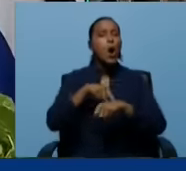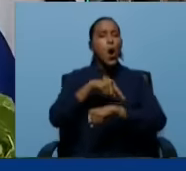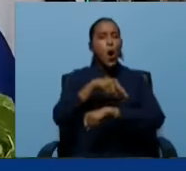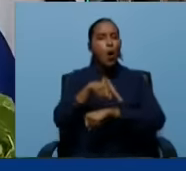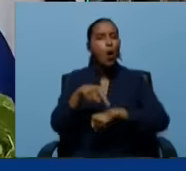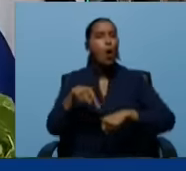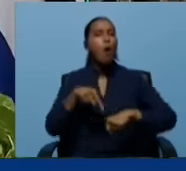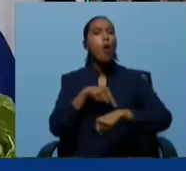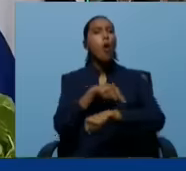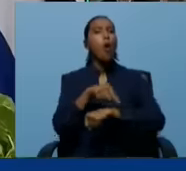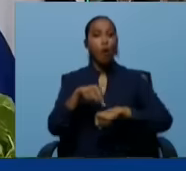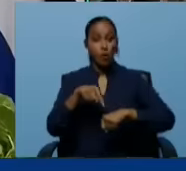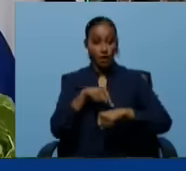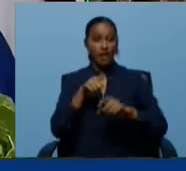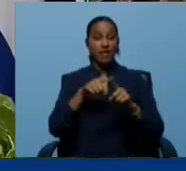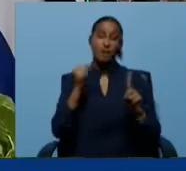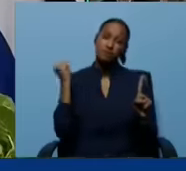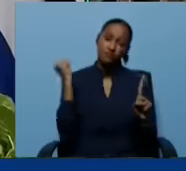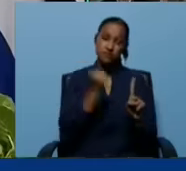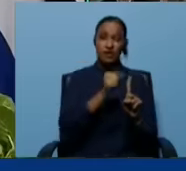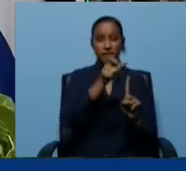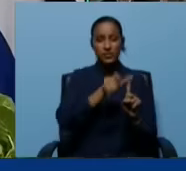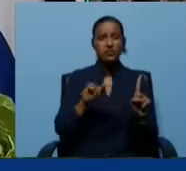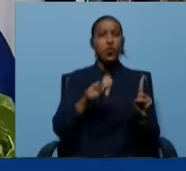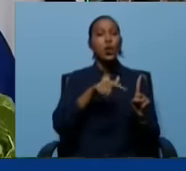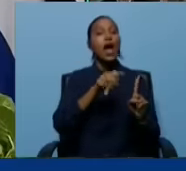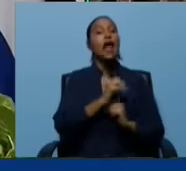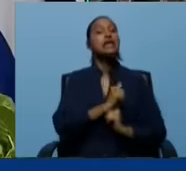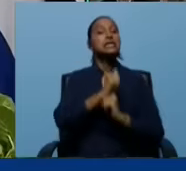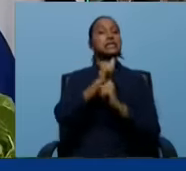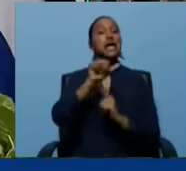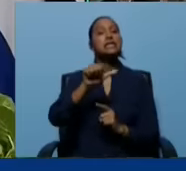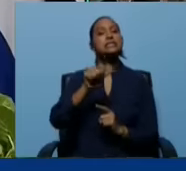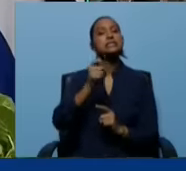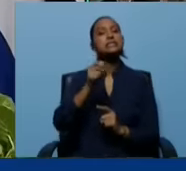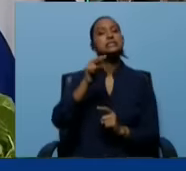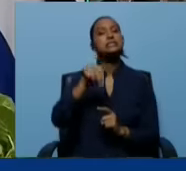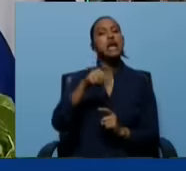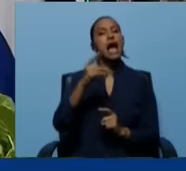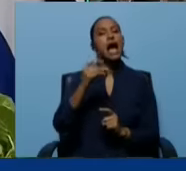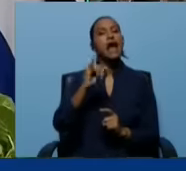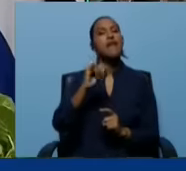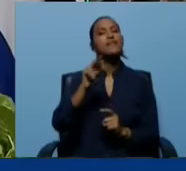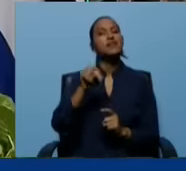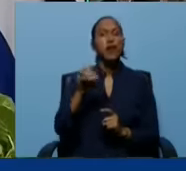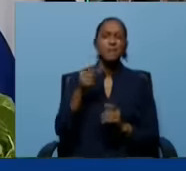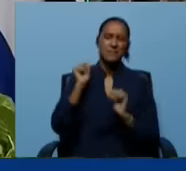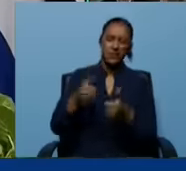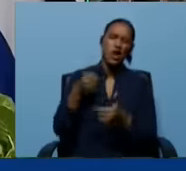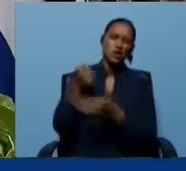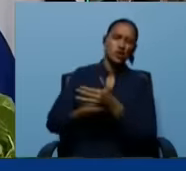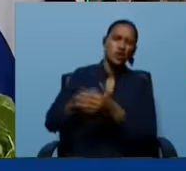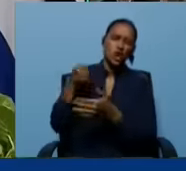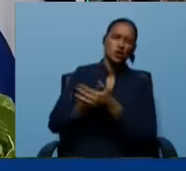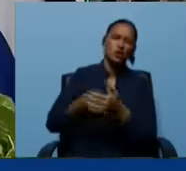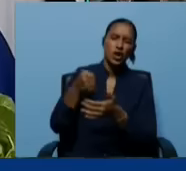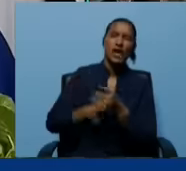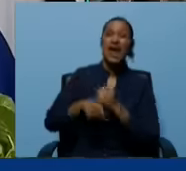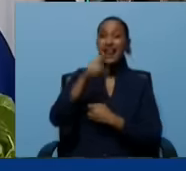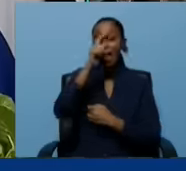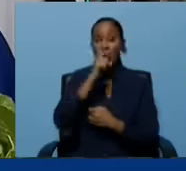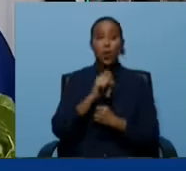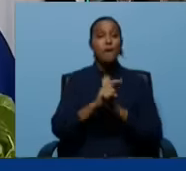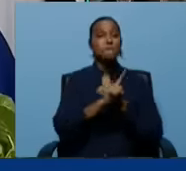desde el asesinato de Sandino, que empezaron la lucha, desde el año